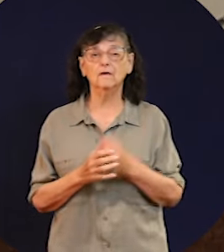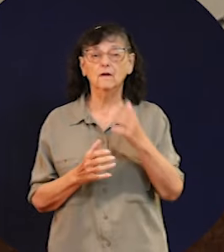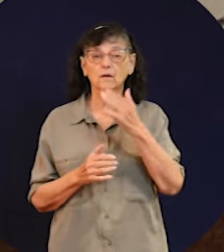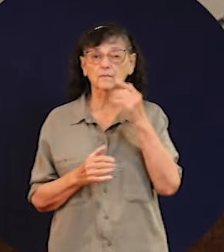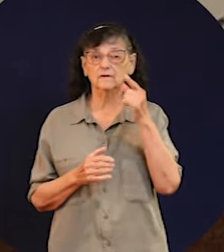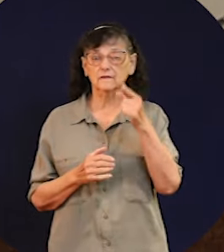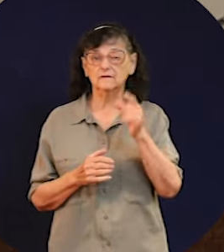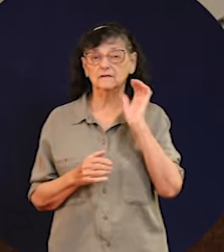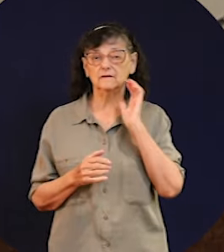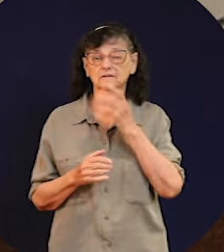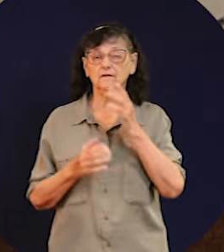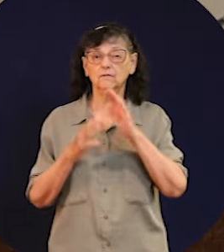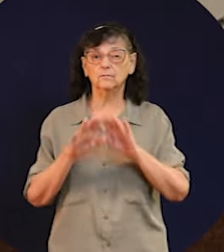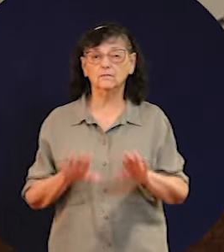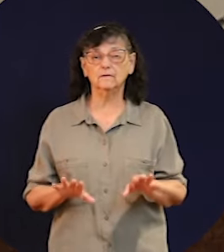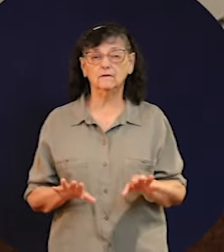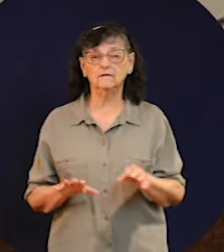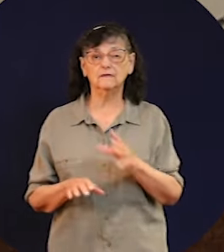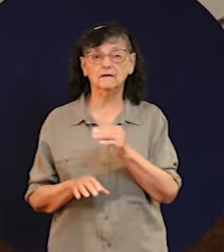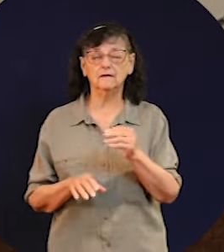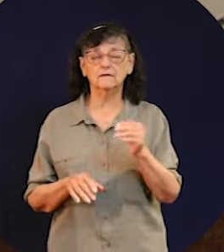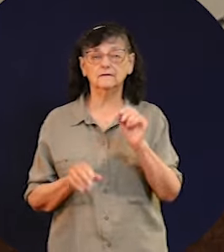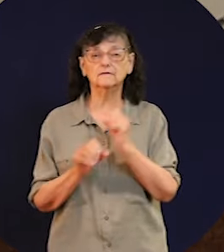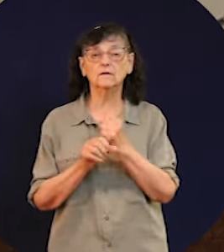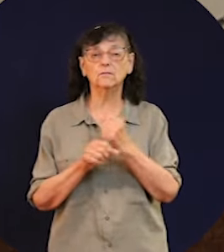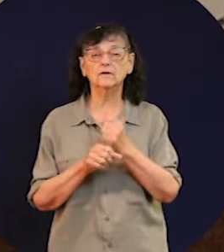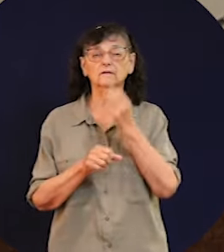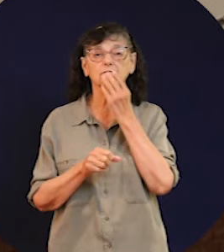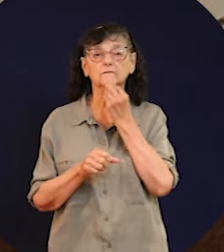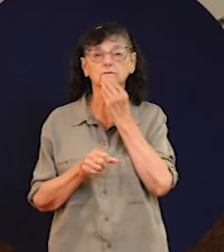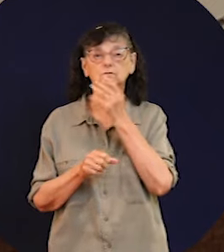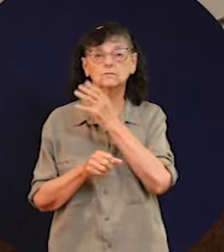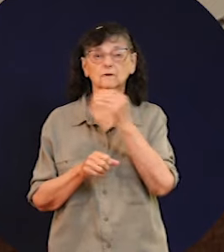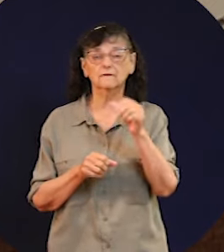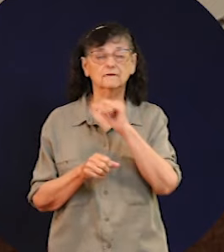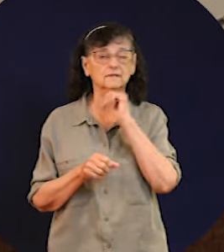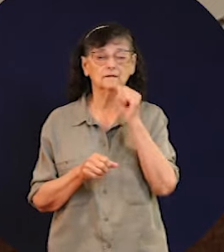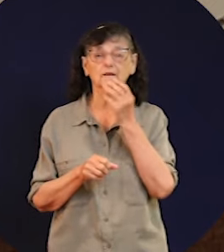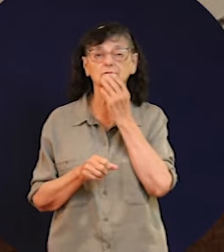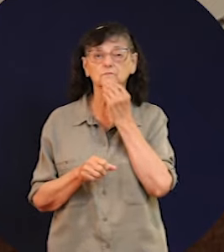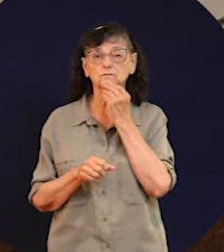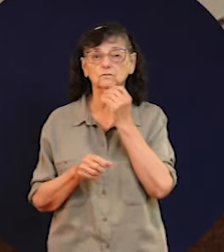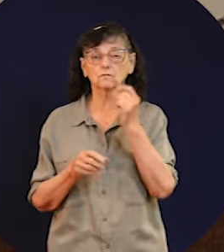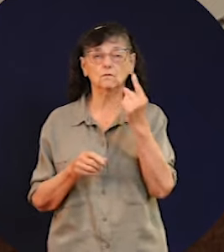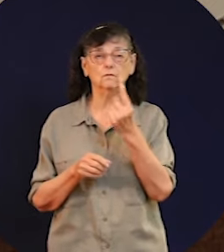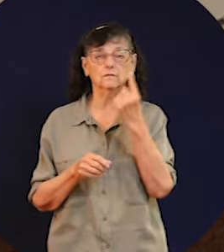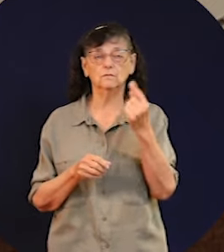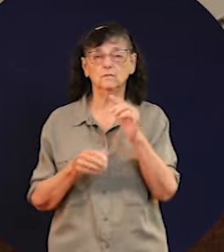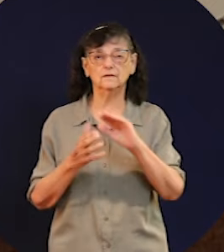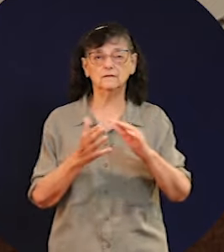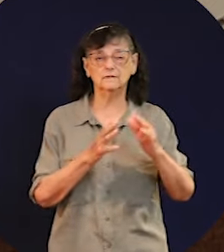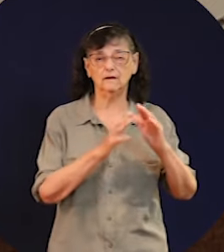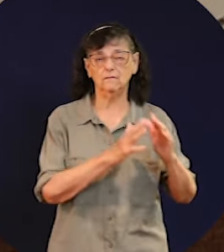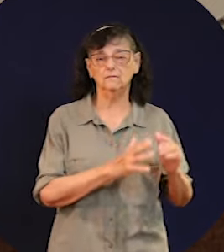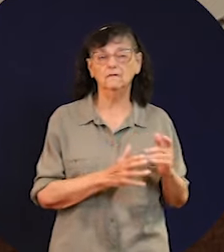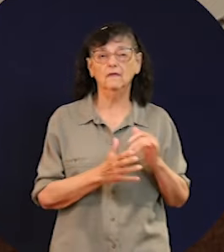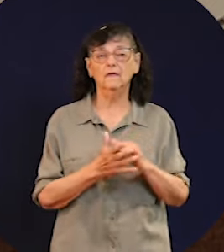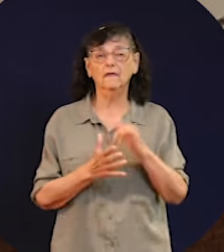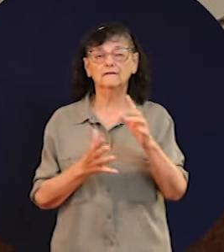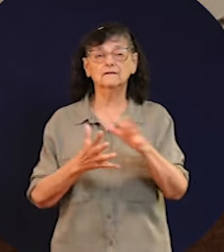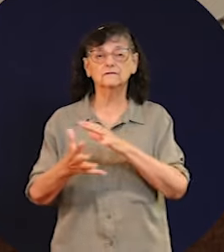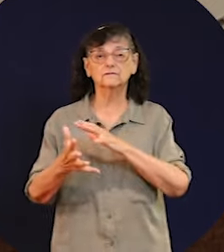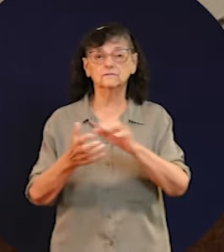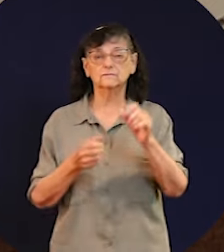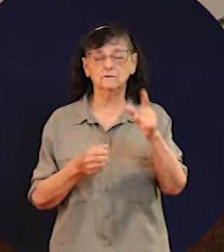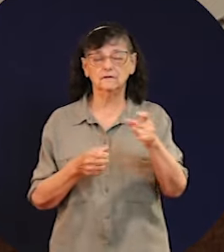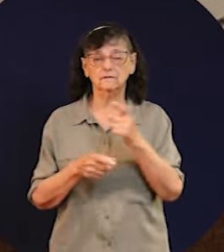Porque Él es nuestra paz. Él hizo de los judíos y de los no judíos un solo pueblo. Él destruyó